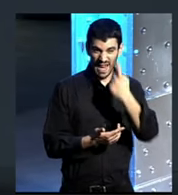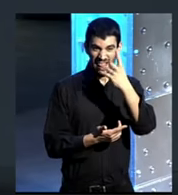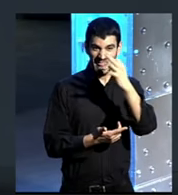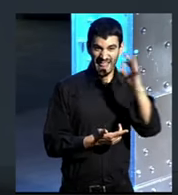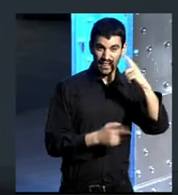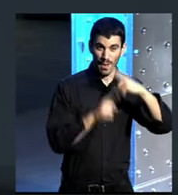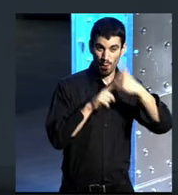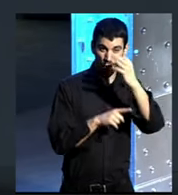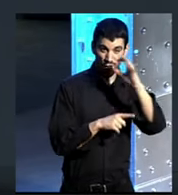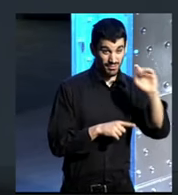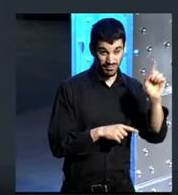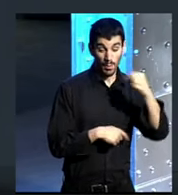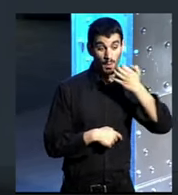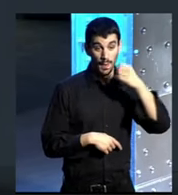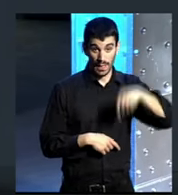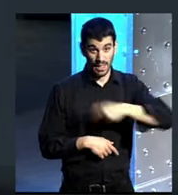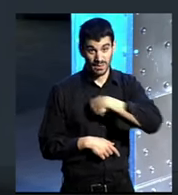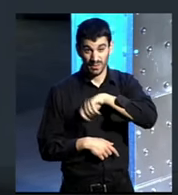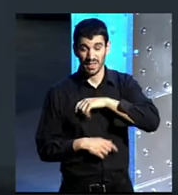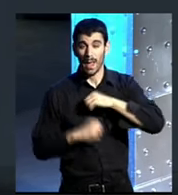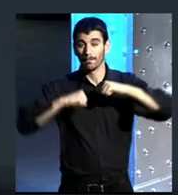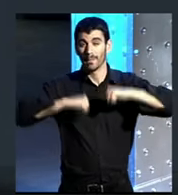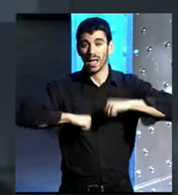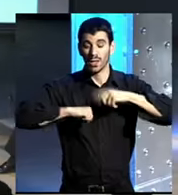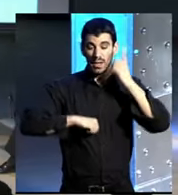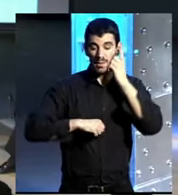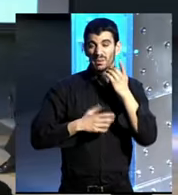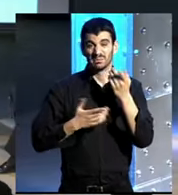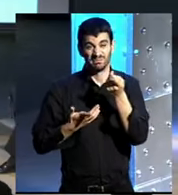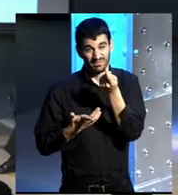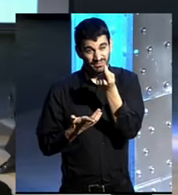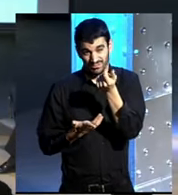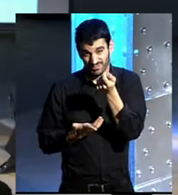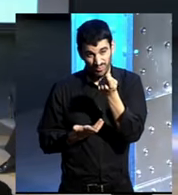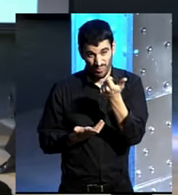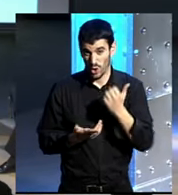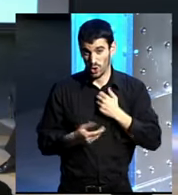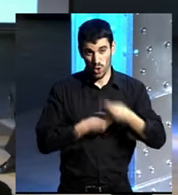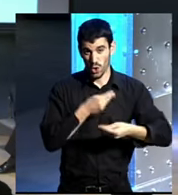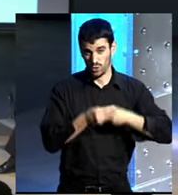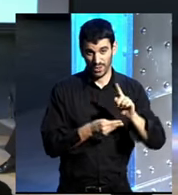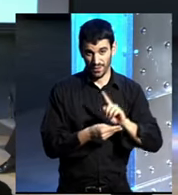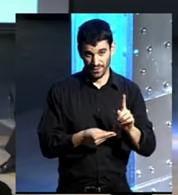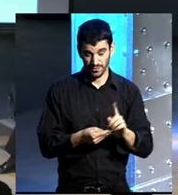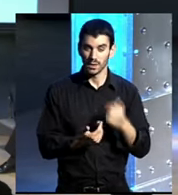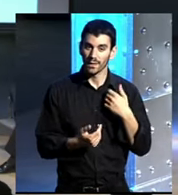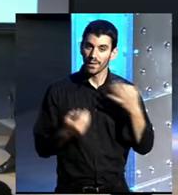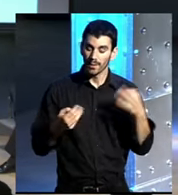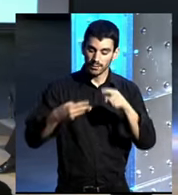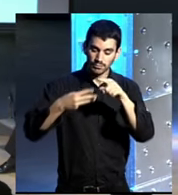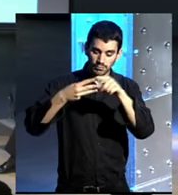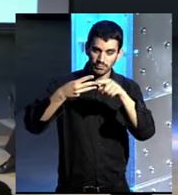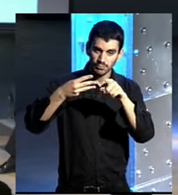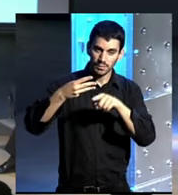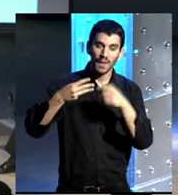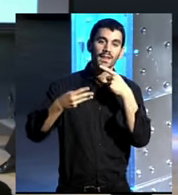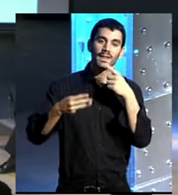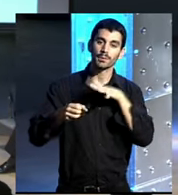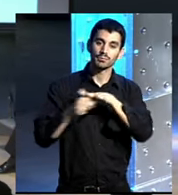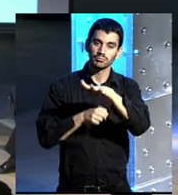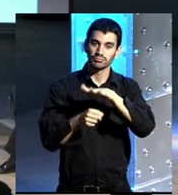personas mayores aquí en España, por ejemplo. Entonces hemos de ver también cómo cubrir estas brechas. Y